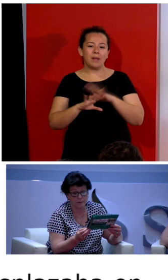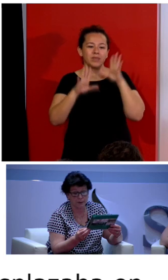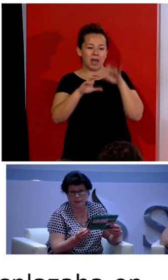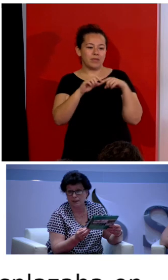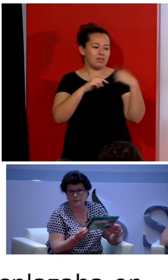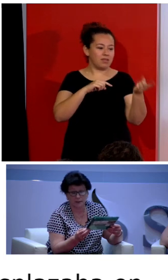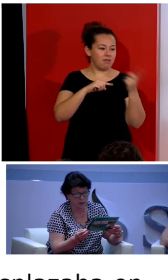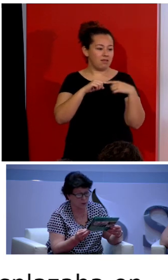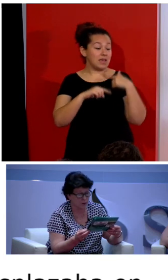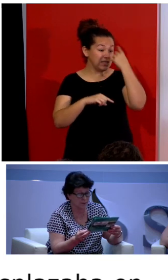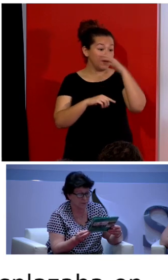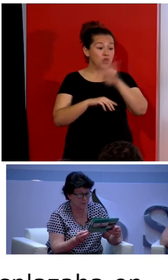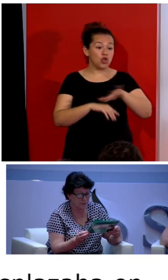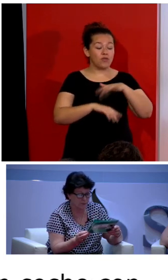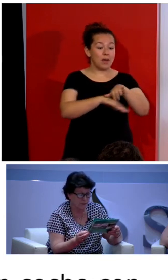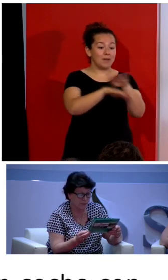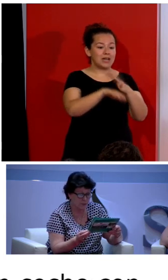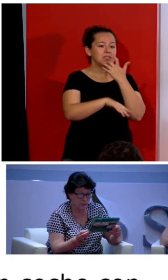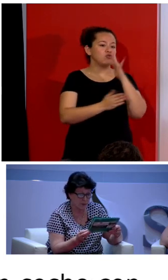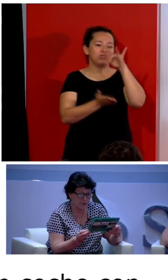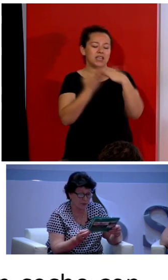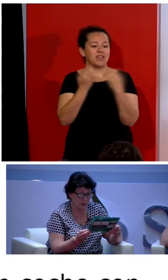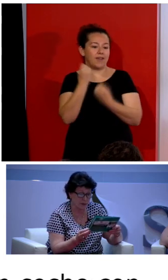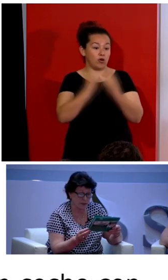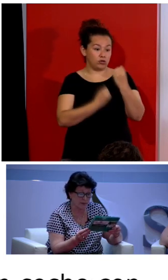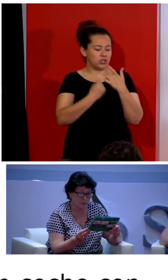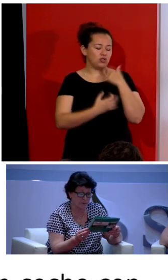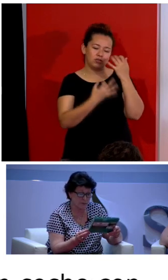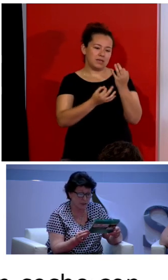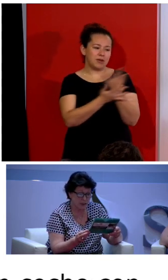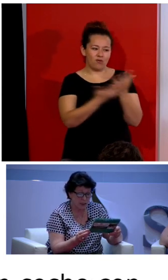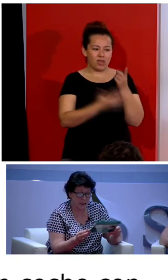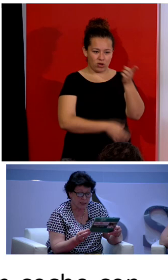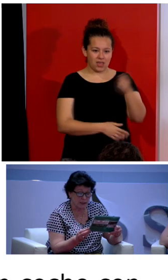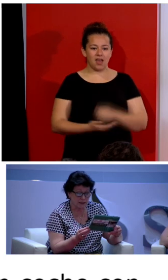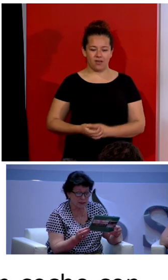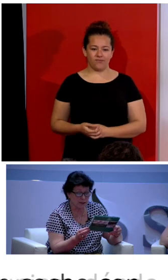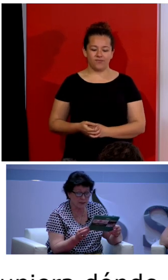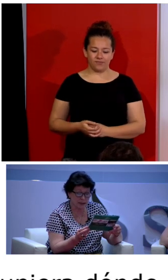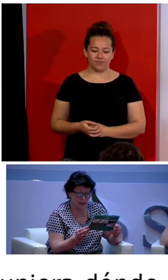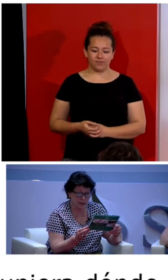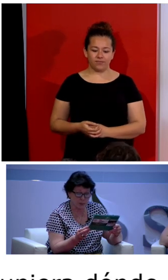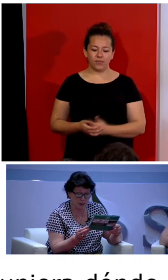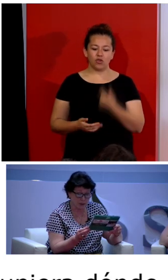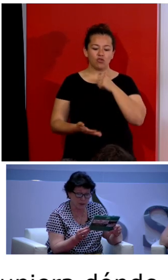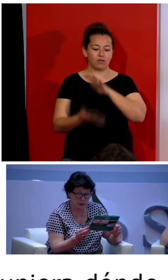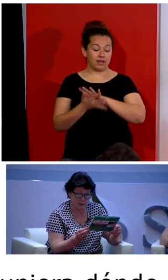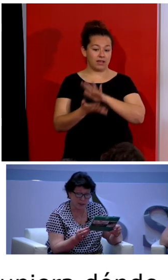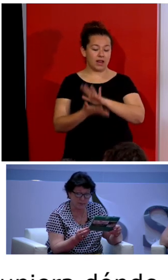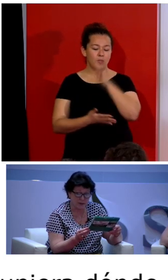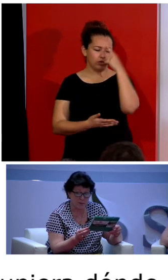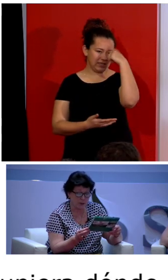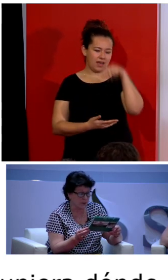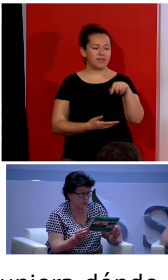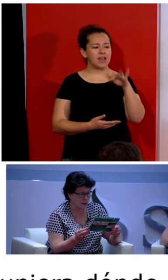alguna vez tenía que llevarse el coche. Siempre he confiado en ella. Y estaba tranquila porque sabía